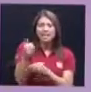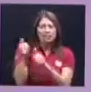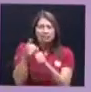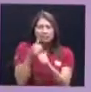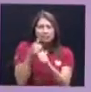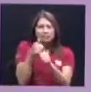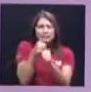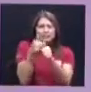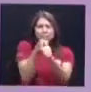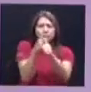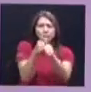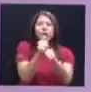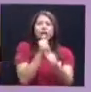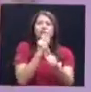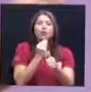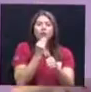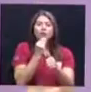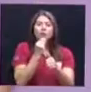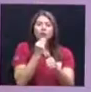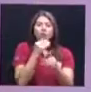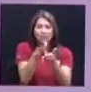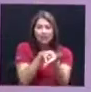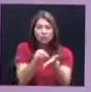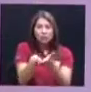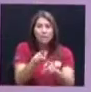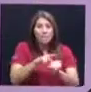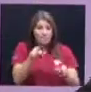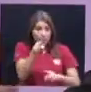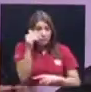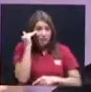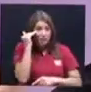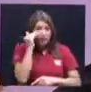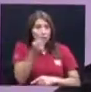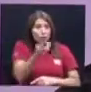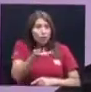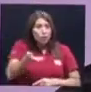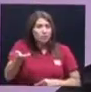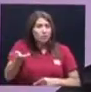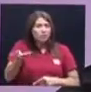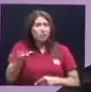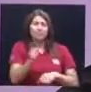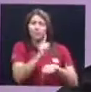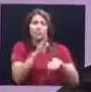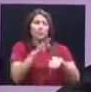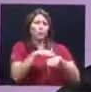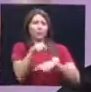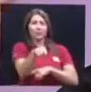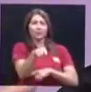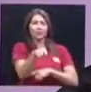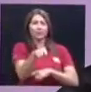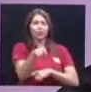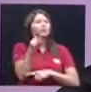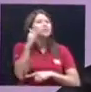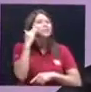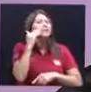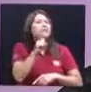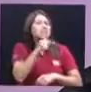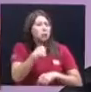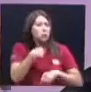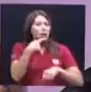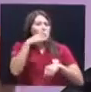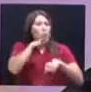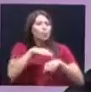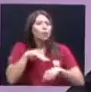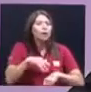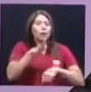abierta de los judíos pero sabe una cosa Yo no le echo la culpa a ellos Sabe A quiénes le echo la culpa a